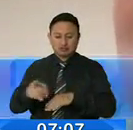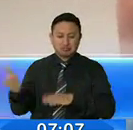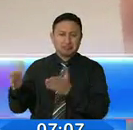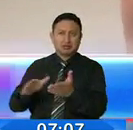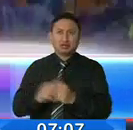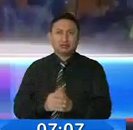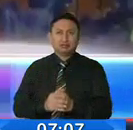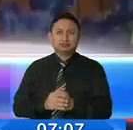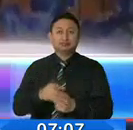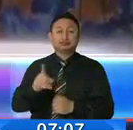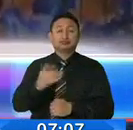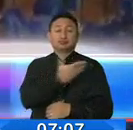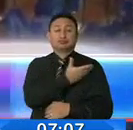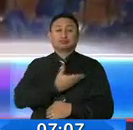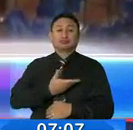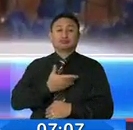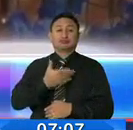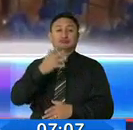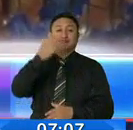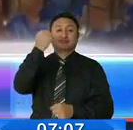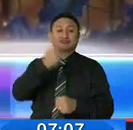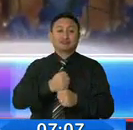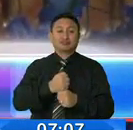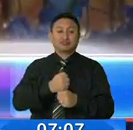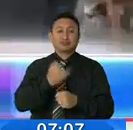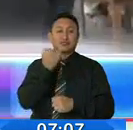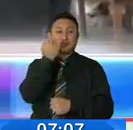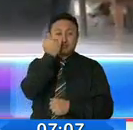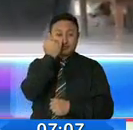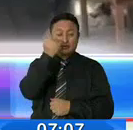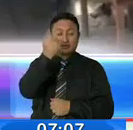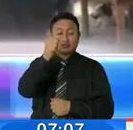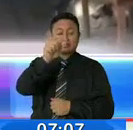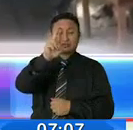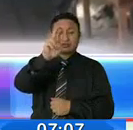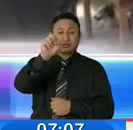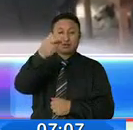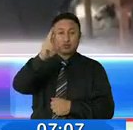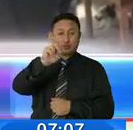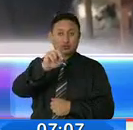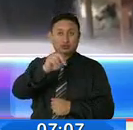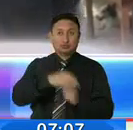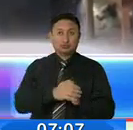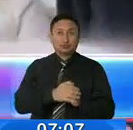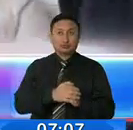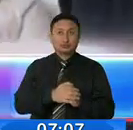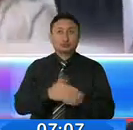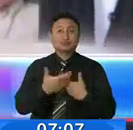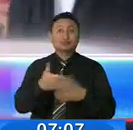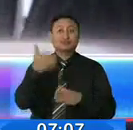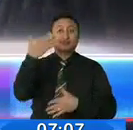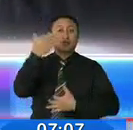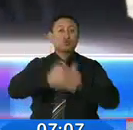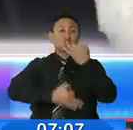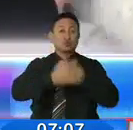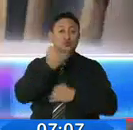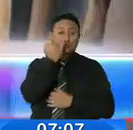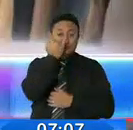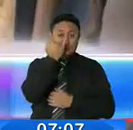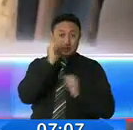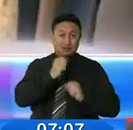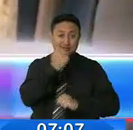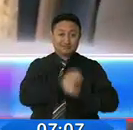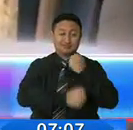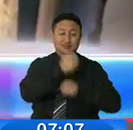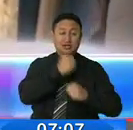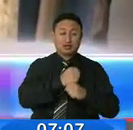de la Federación Interprovincial de Indígenas Saraguros, la justicia se ha venido aplicando desde hace muchos años atrás y tiene su